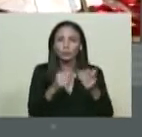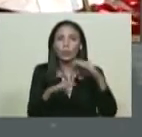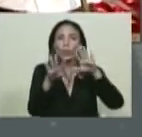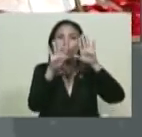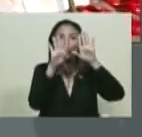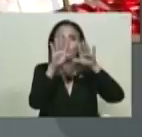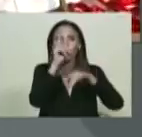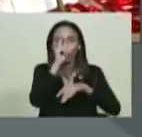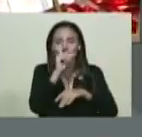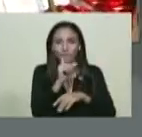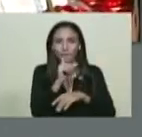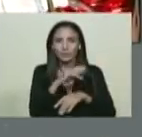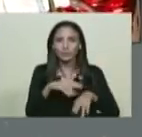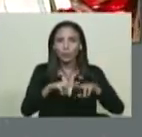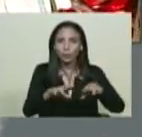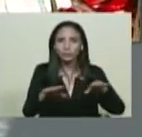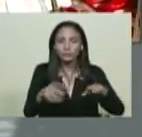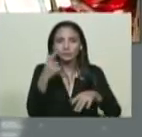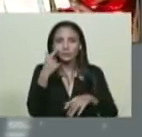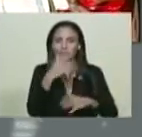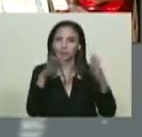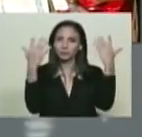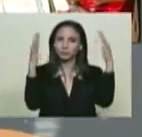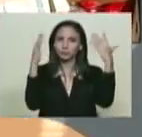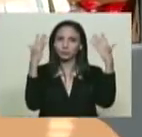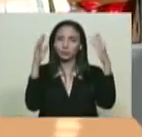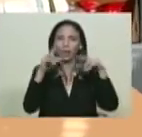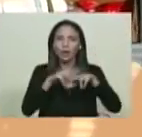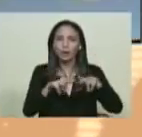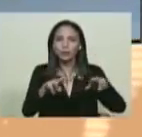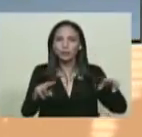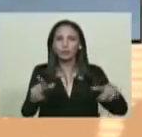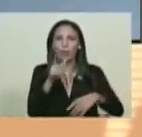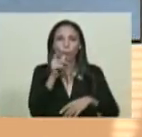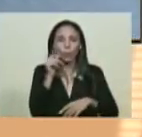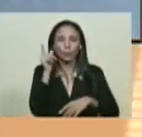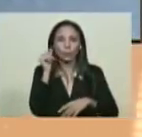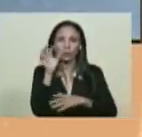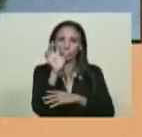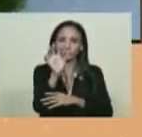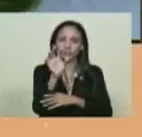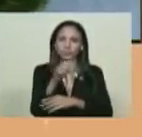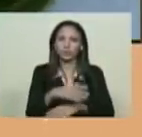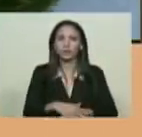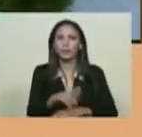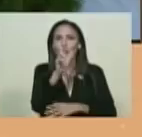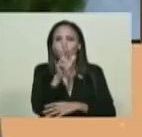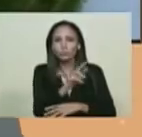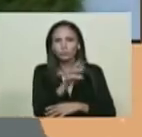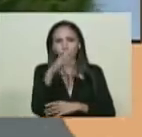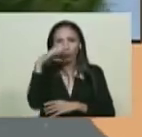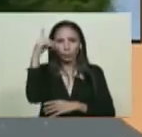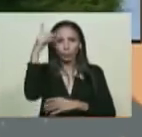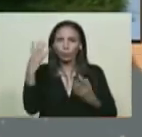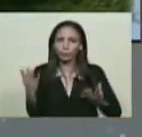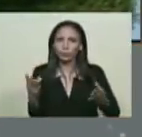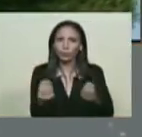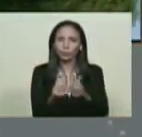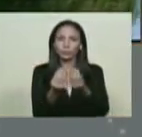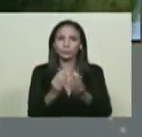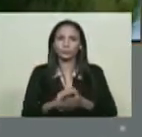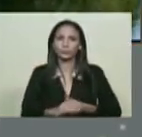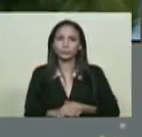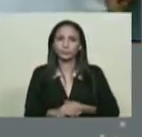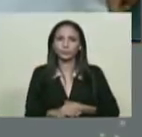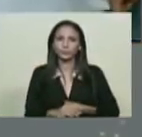9 años tiene esta bella niña que está aquí. Bueno, un aplauso a las niñas y a los niños de nuestra patria. Que Dios te bendiga, niña.